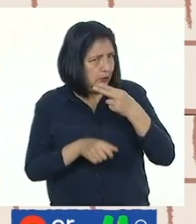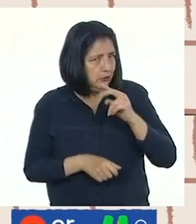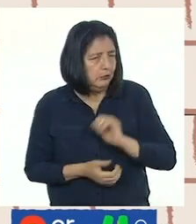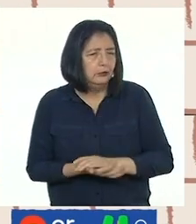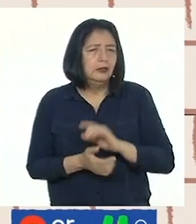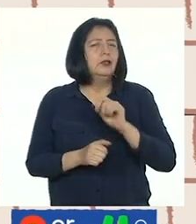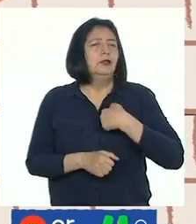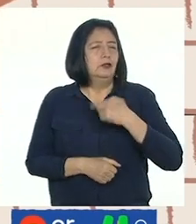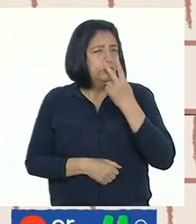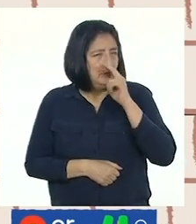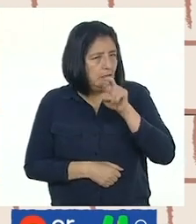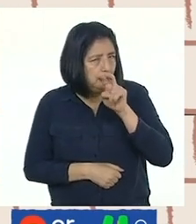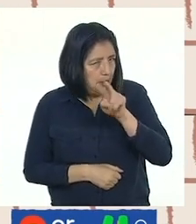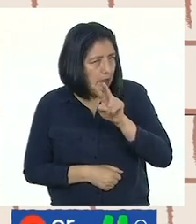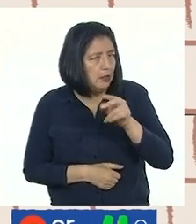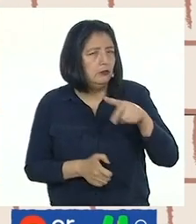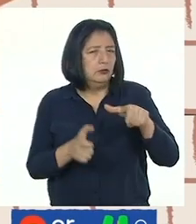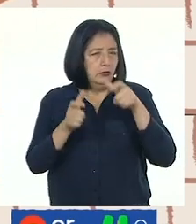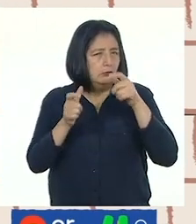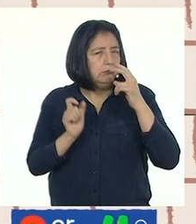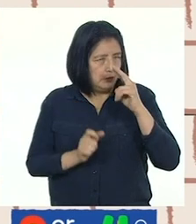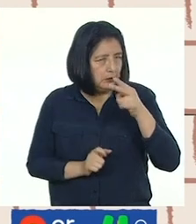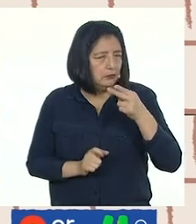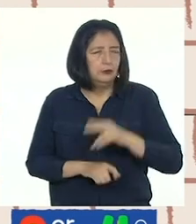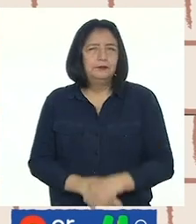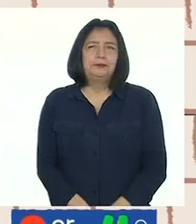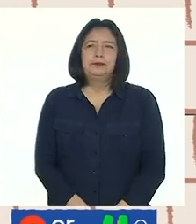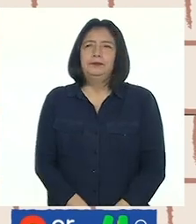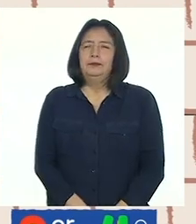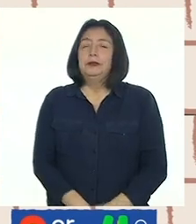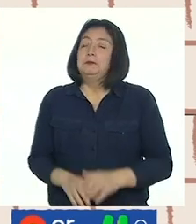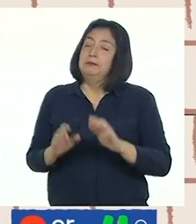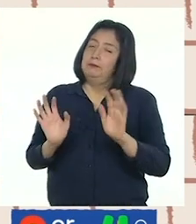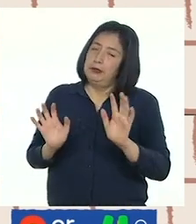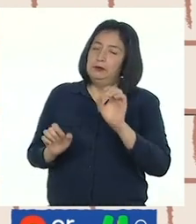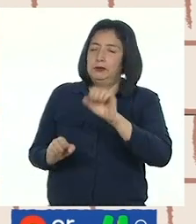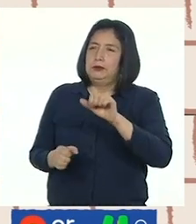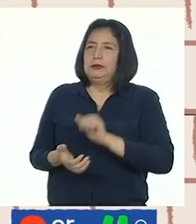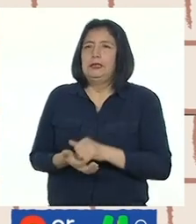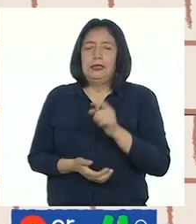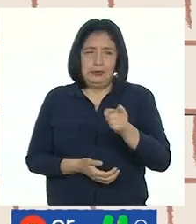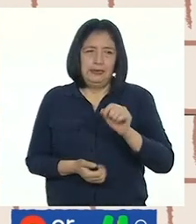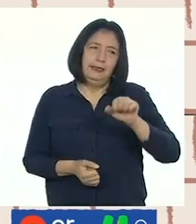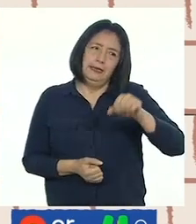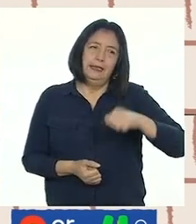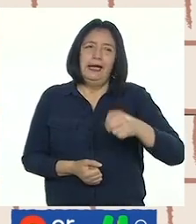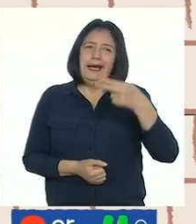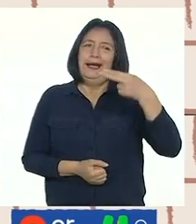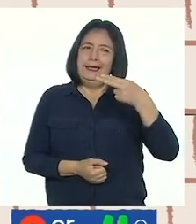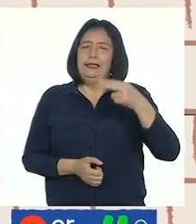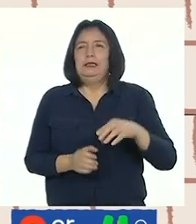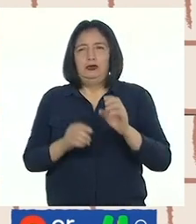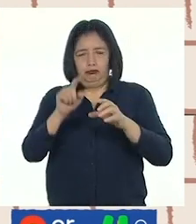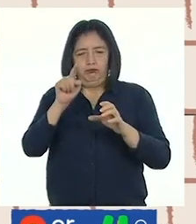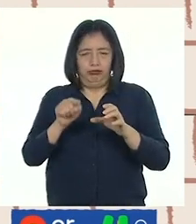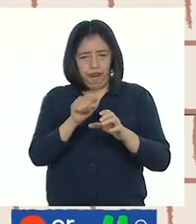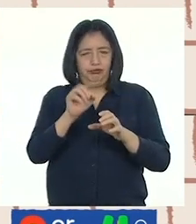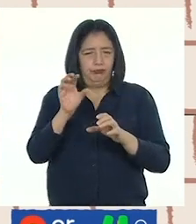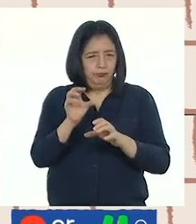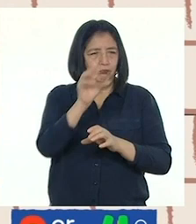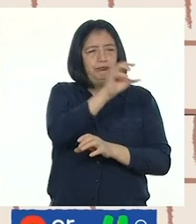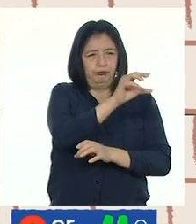Héctor! ¡Te estoy vigilando! Bueno, sí. A Héctor le corresponde una porción de